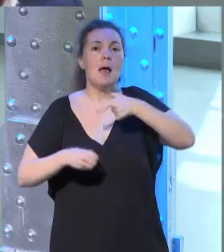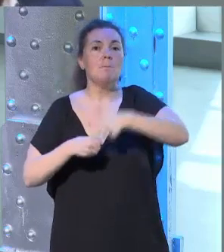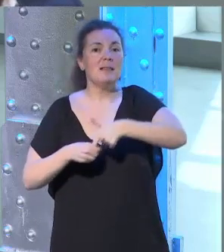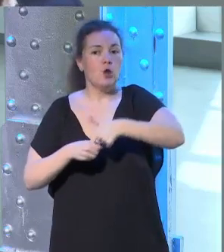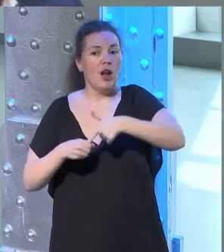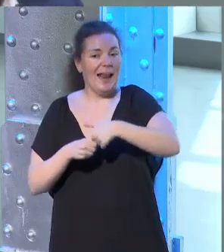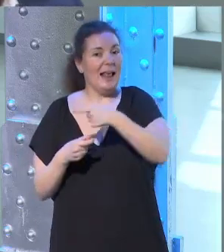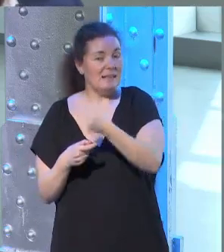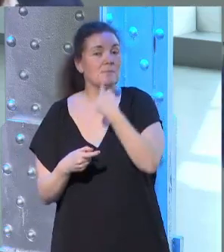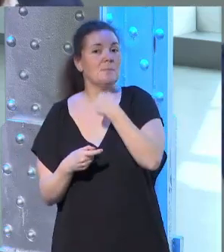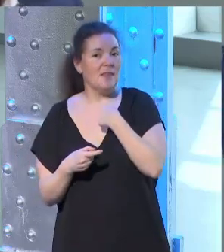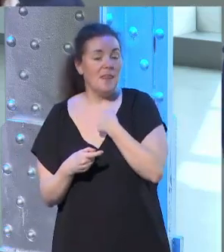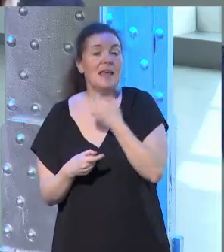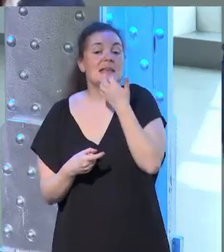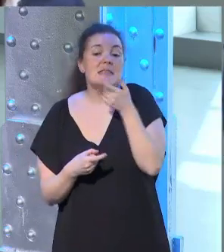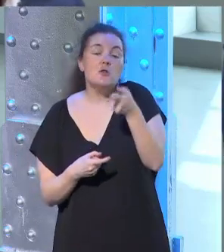lo que nos vino a decir es,